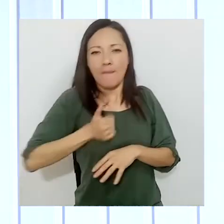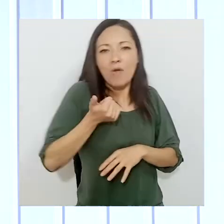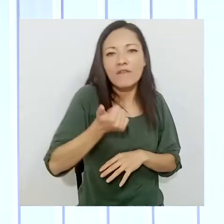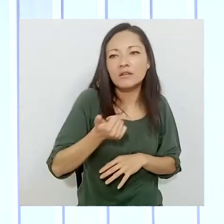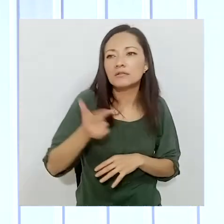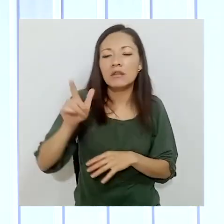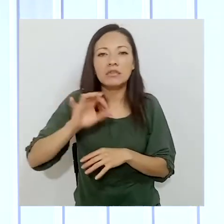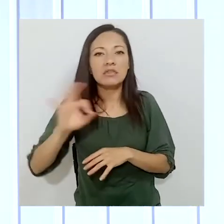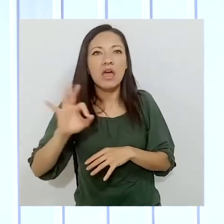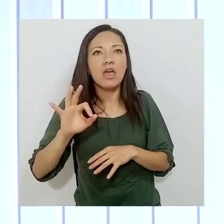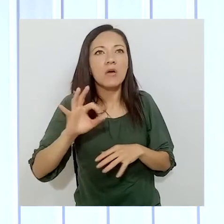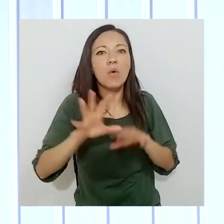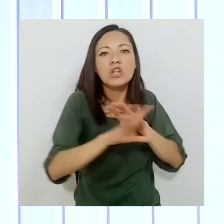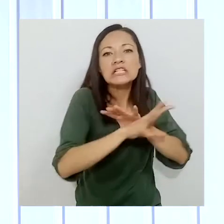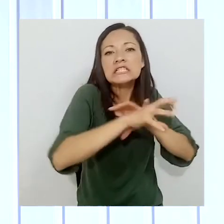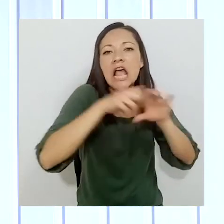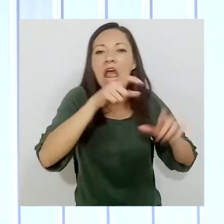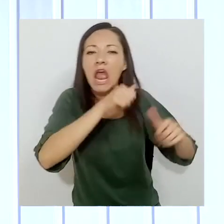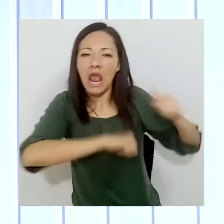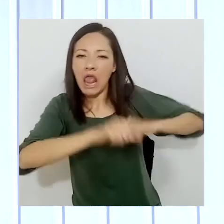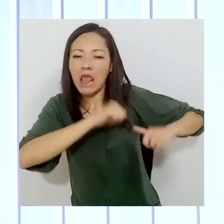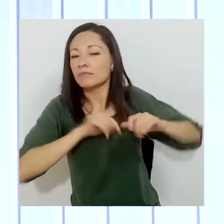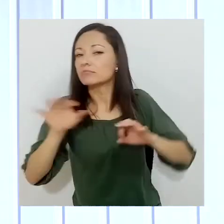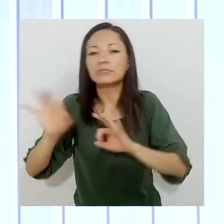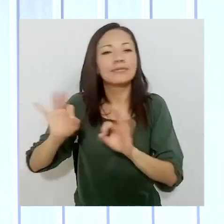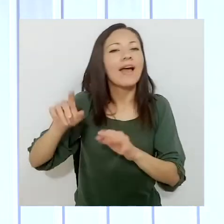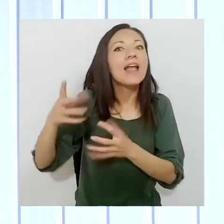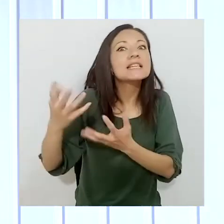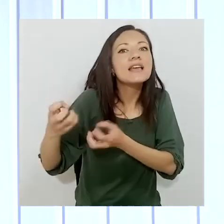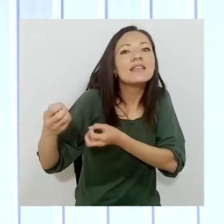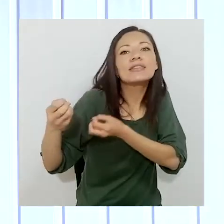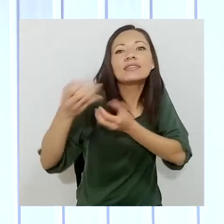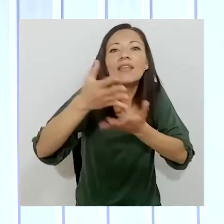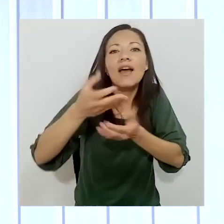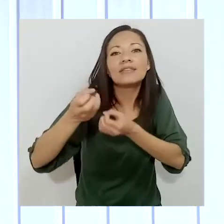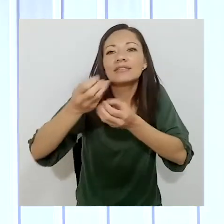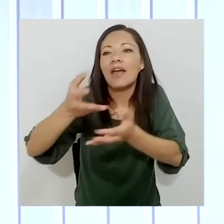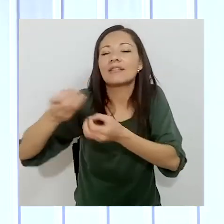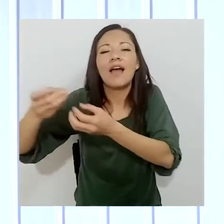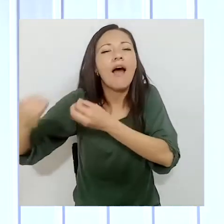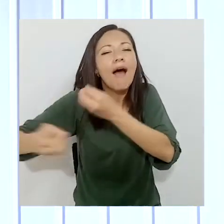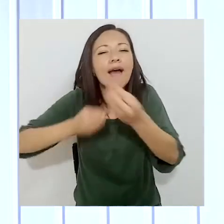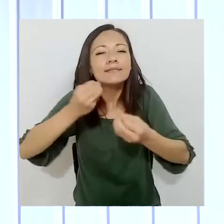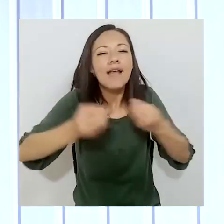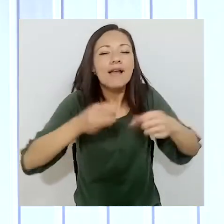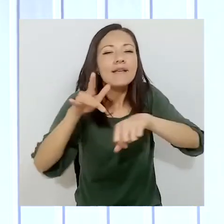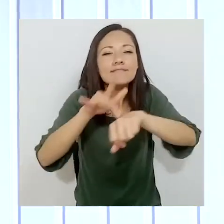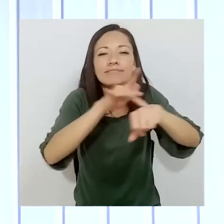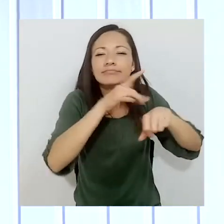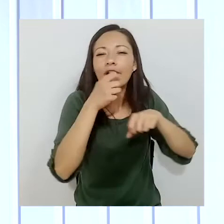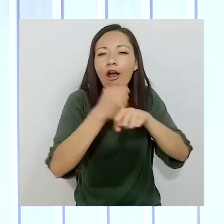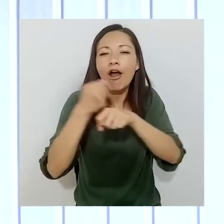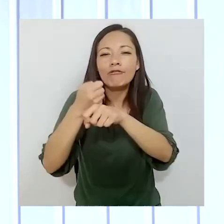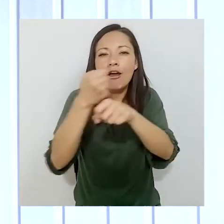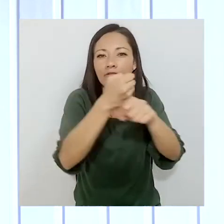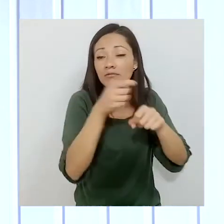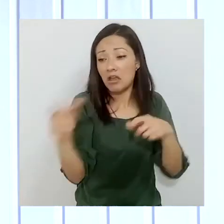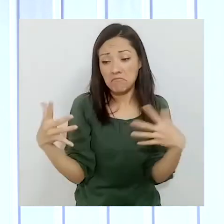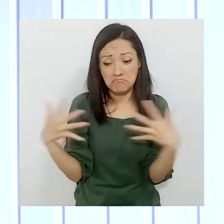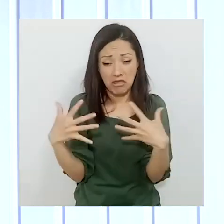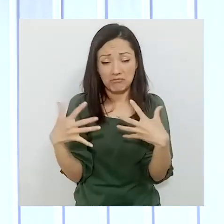de nosotros, no. Antes quiere darnos, quiere hacer, quiere obrar. Y no tiene miedo de dejarse